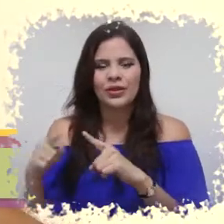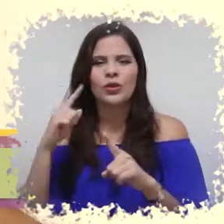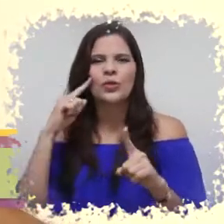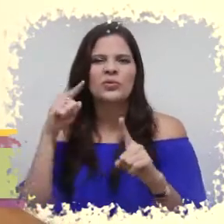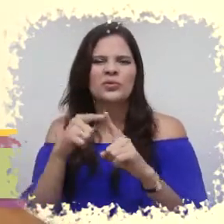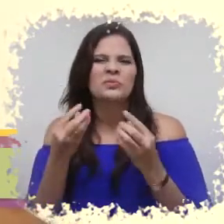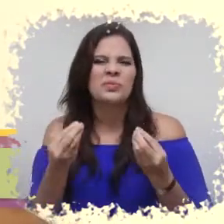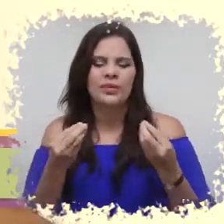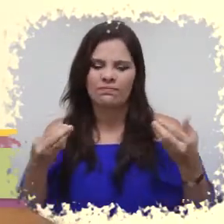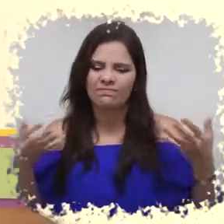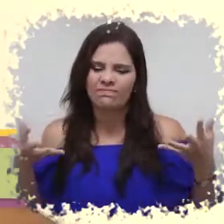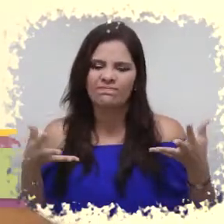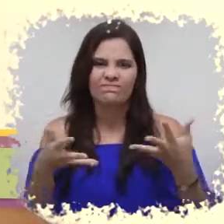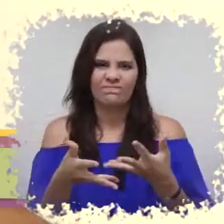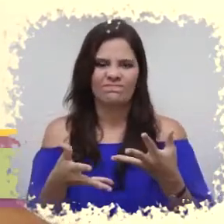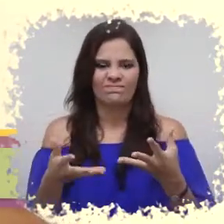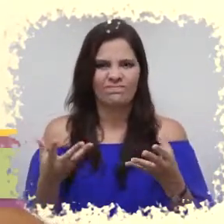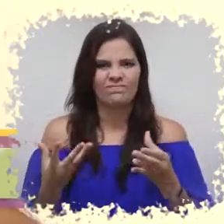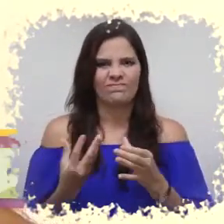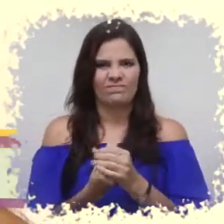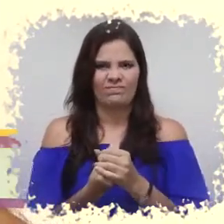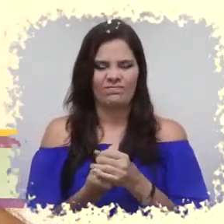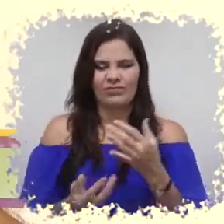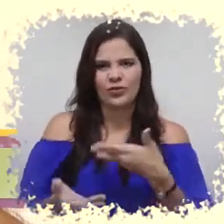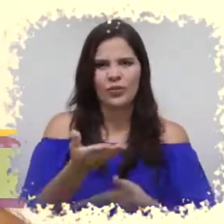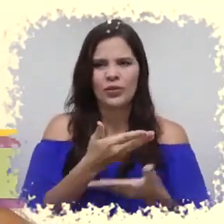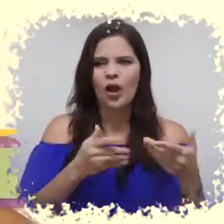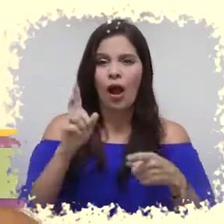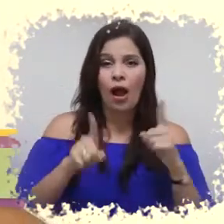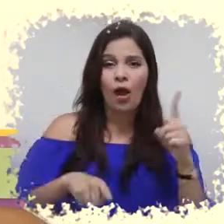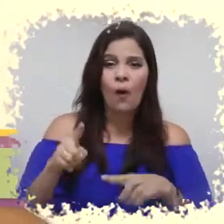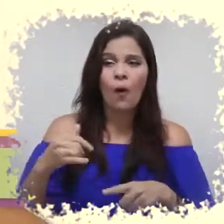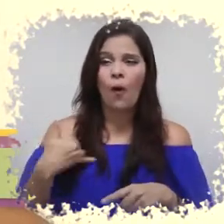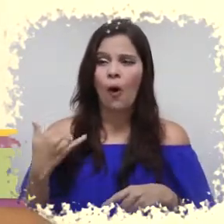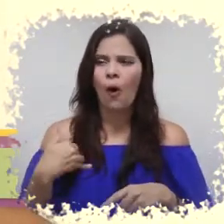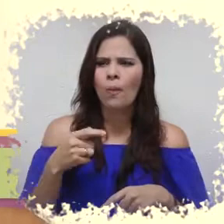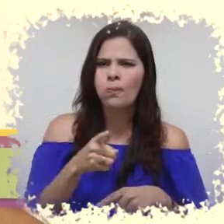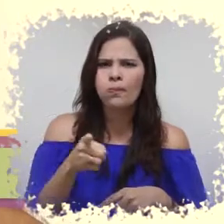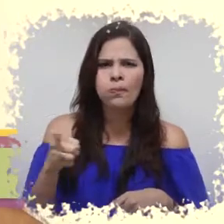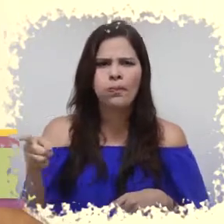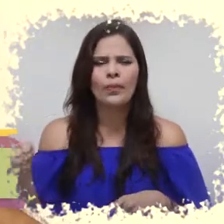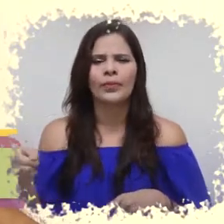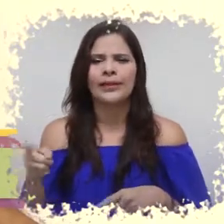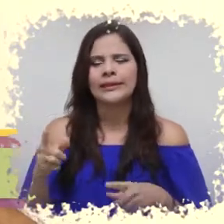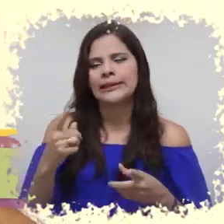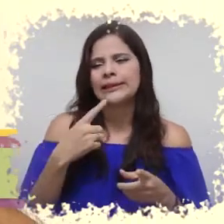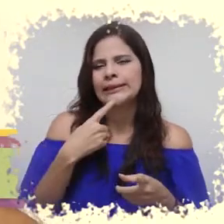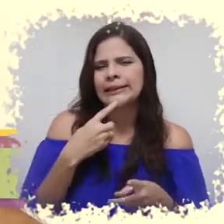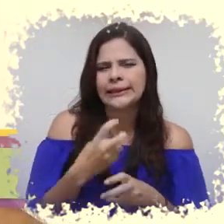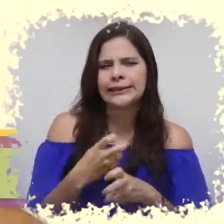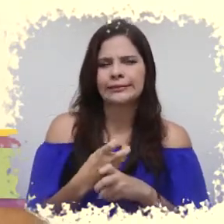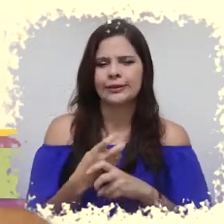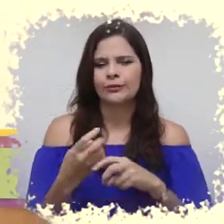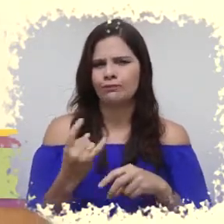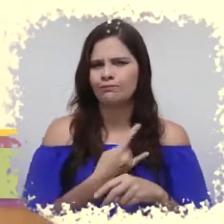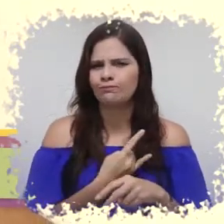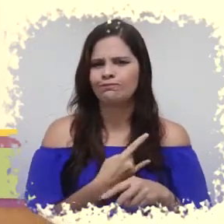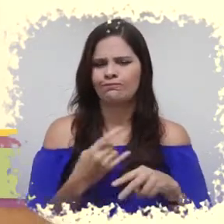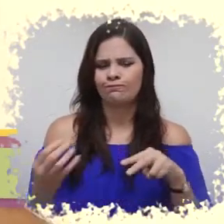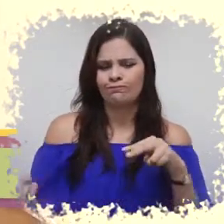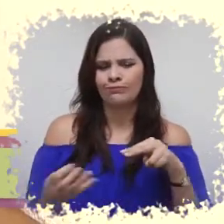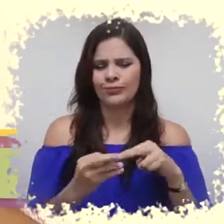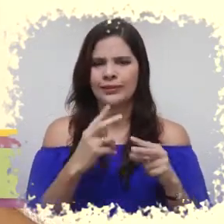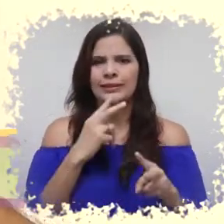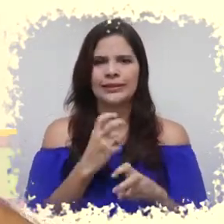buscan integrar, buscan incluir a muchos jóvenes que tienen eso, lo mismo, digamos, oportunidades